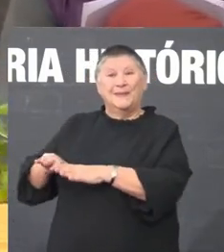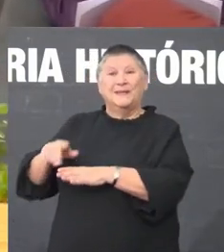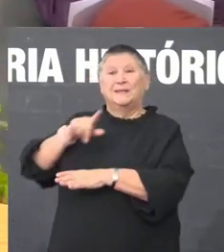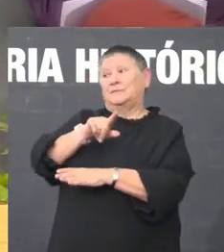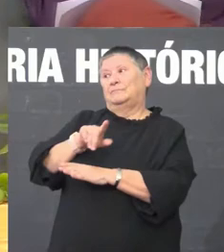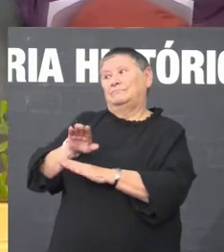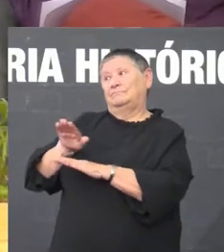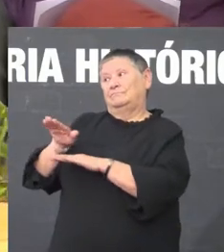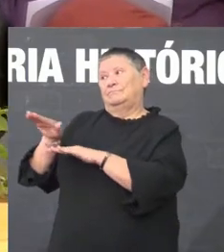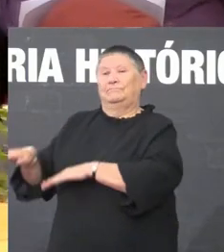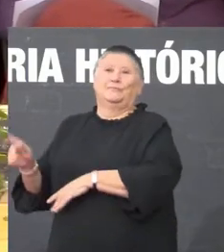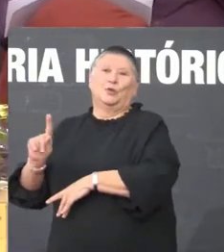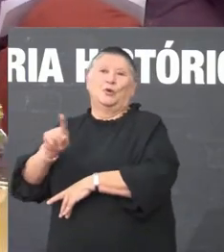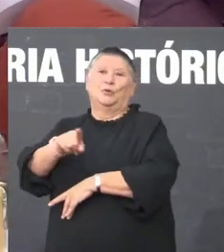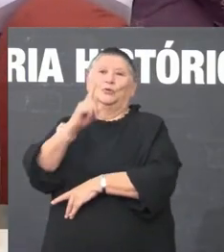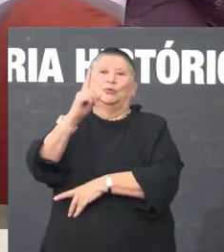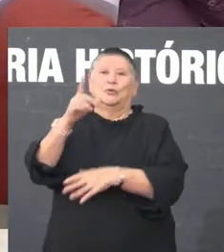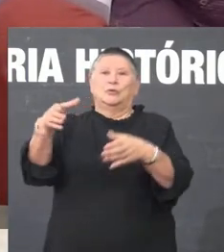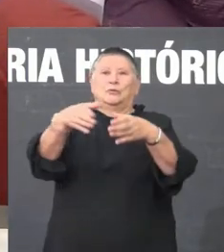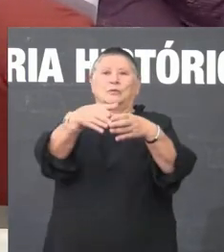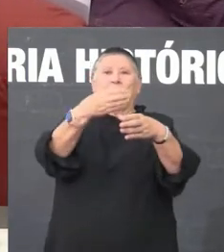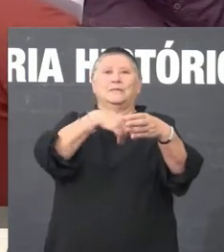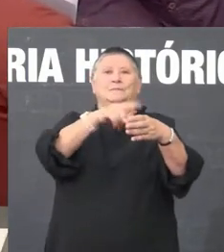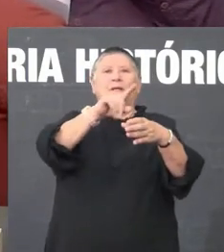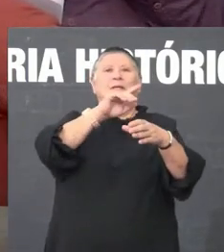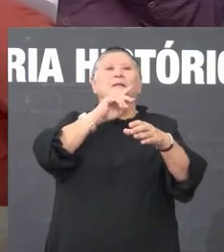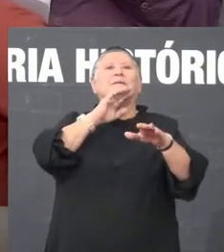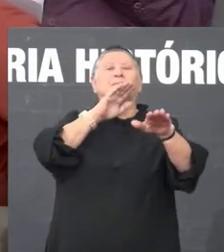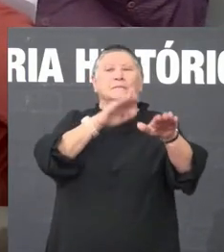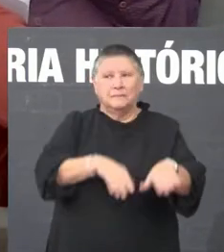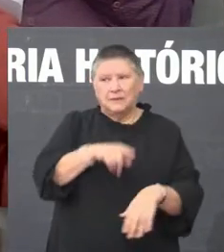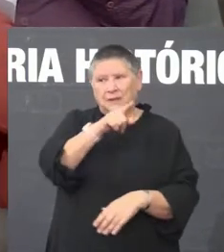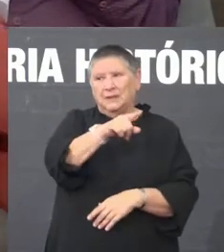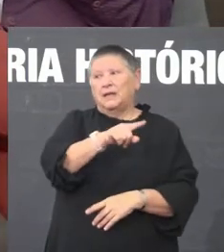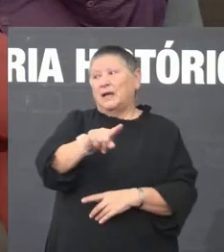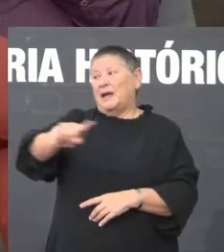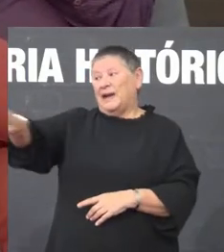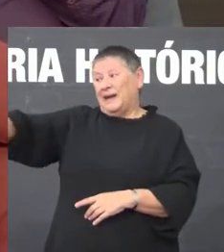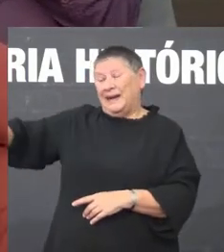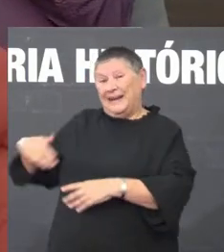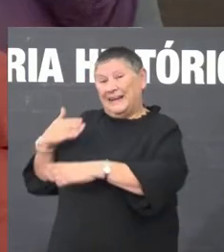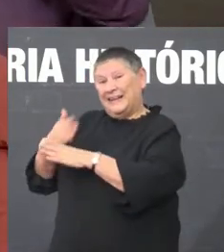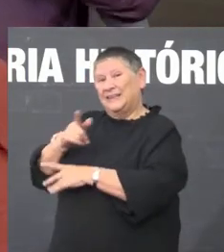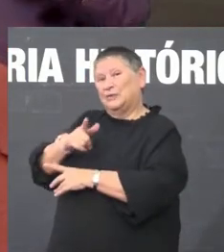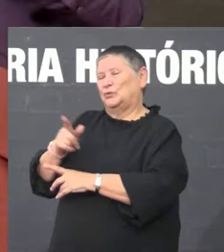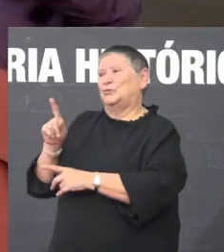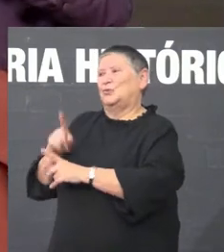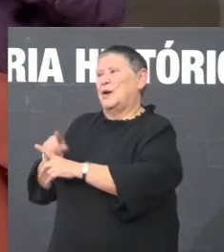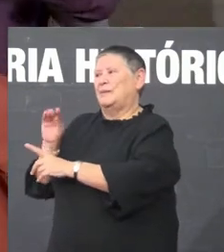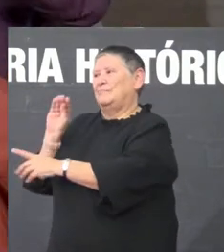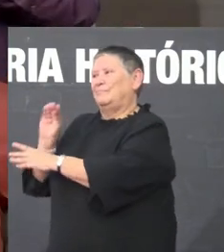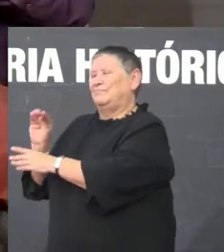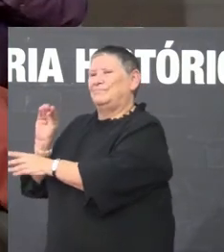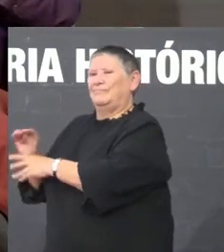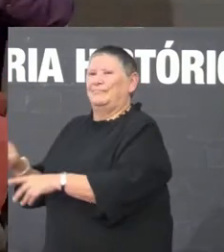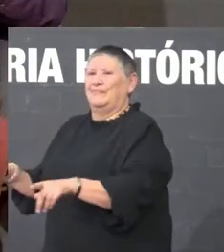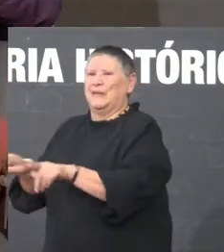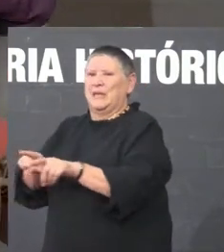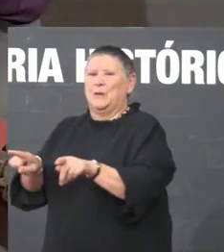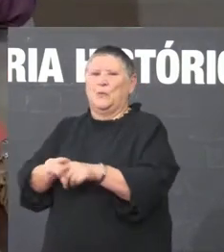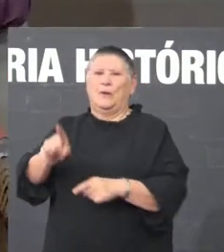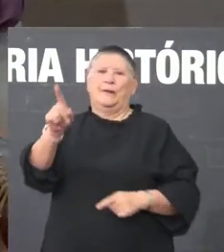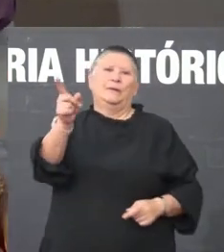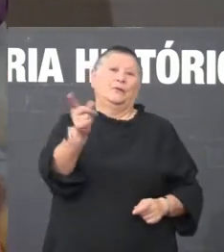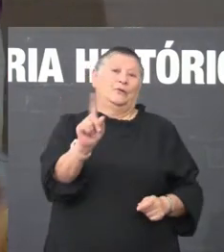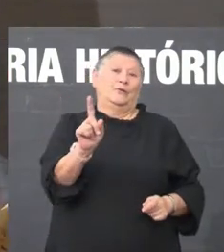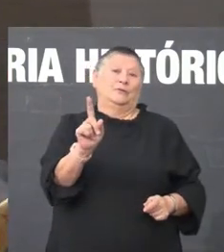general, en realidad no son tratados como ciudadanos españoles. Si de verdad se creyera lo que dicen, que